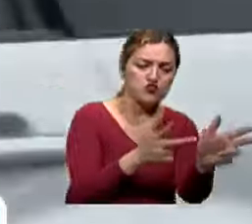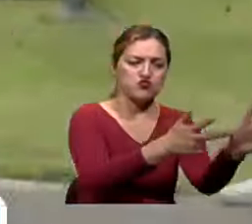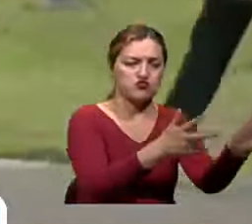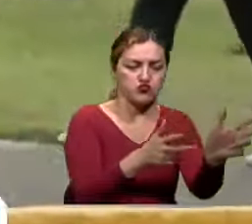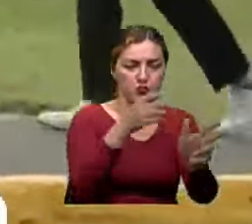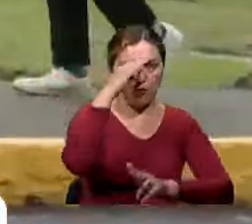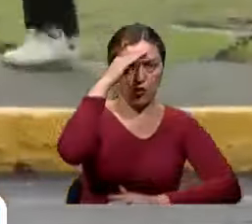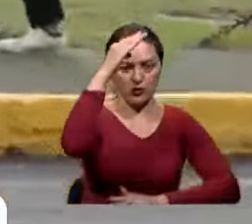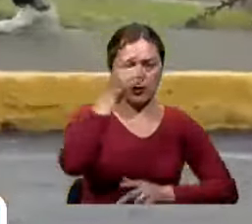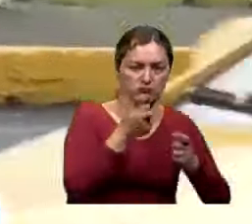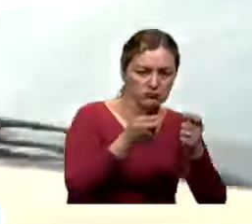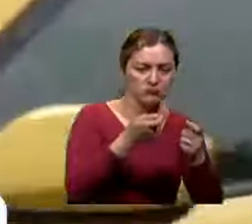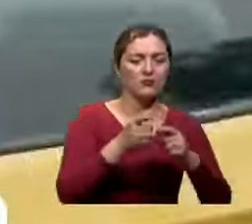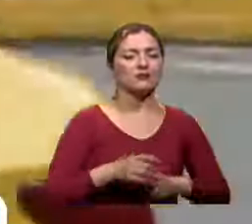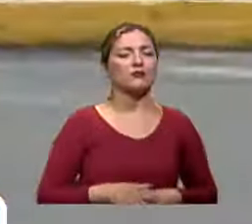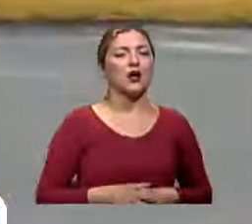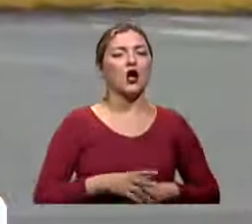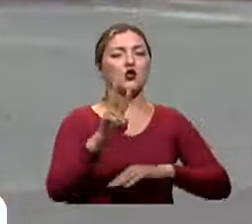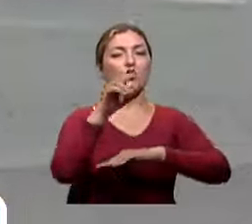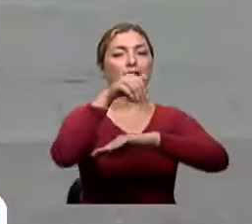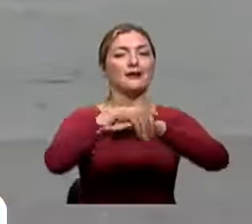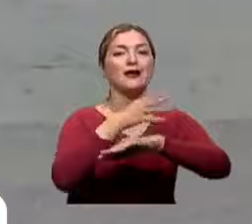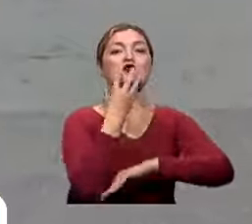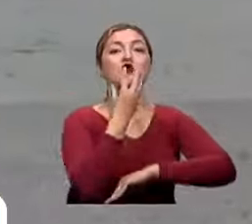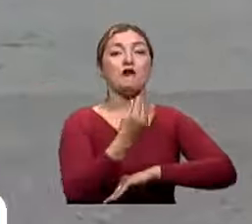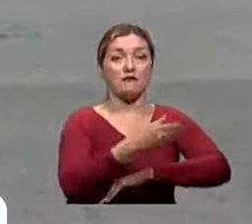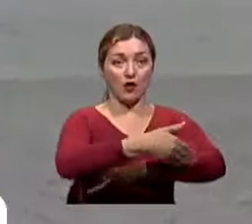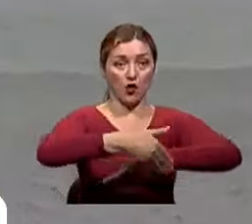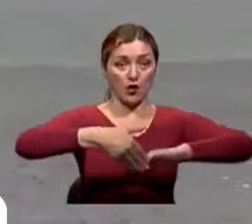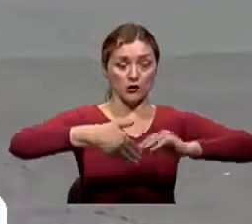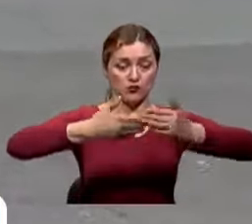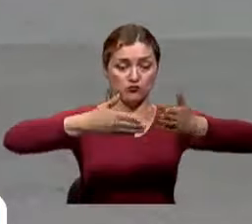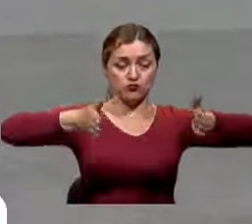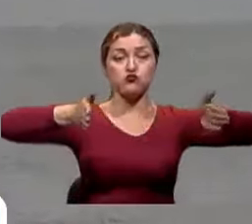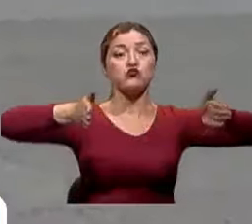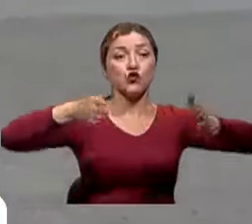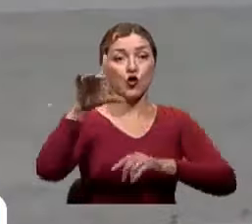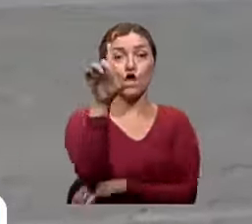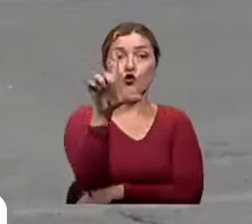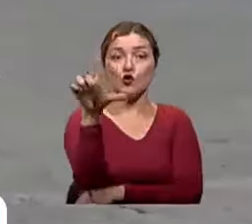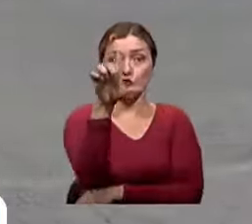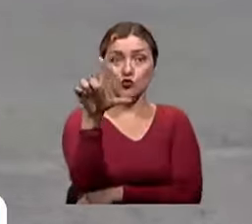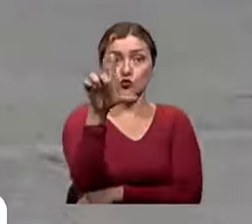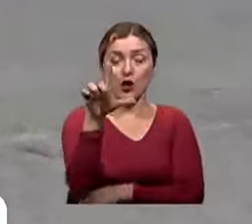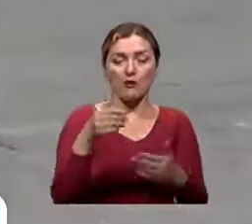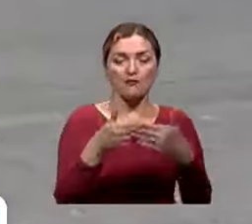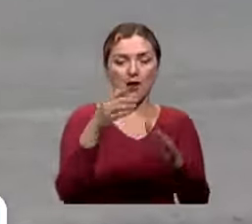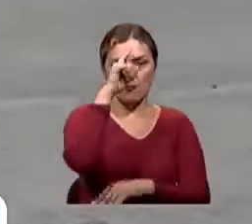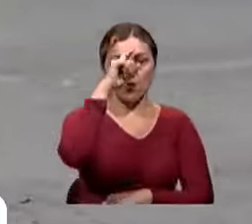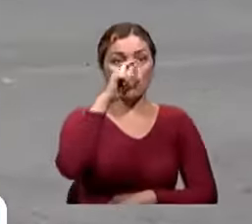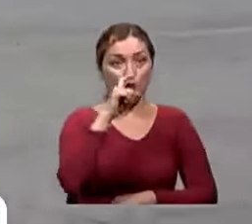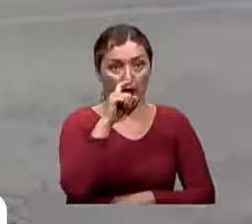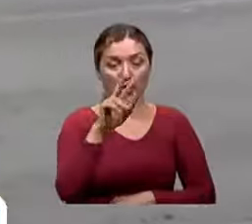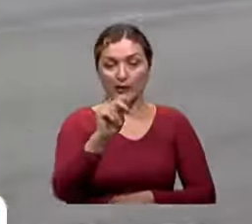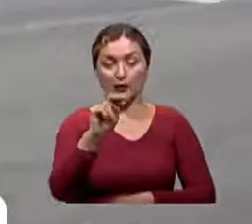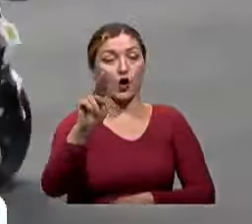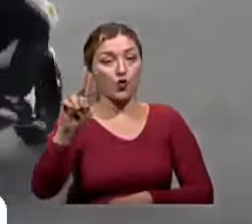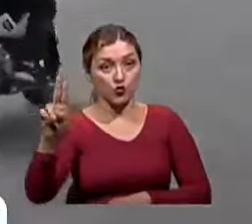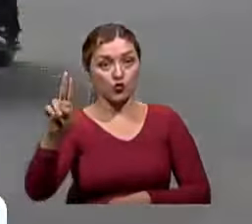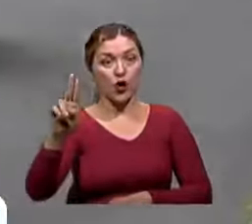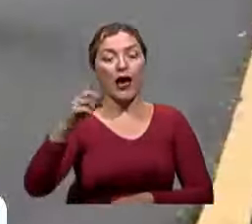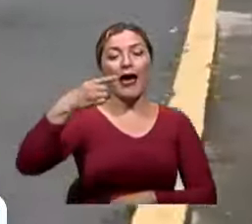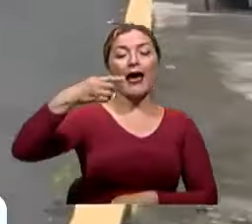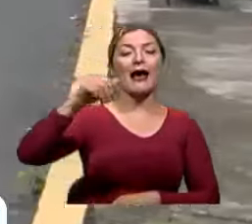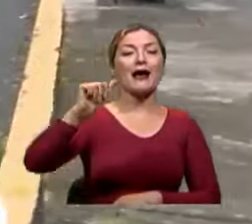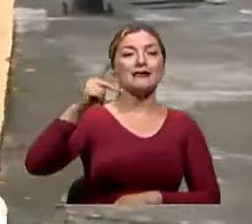que hoy, 2 de la tarde, ya se abre el Hoy Alfaro y para el día lunes vamos a tener abierto Portugal, Naciones Unidas, Gaspar de Villaruel, lo que